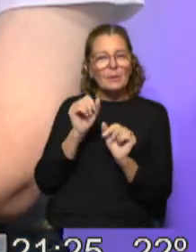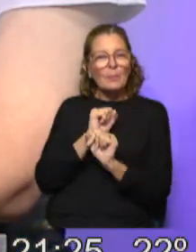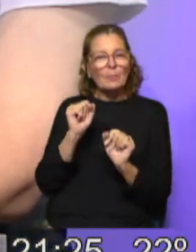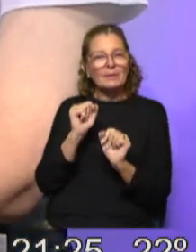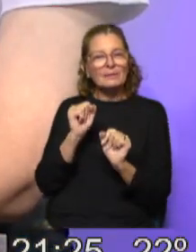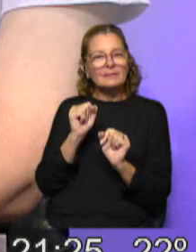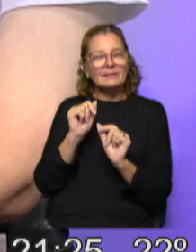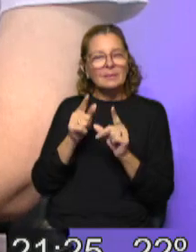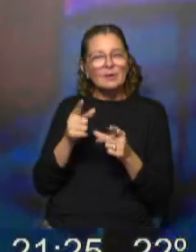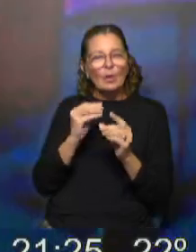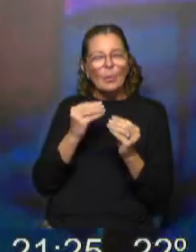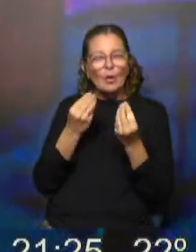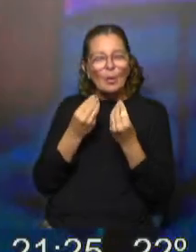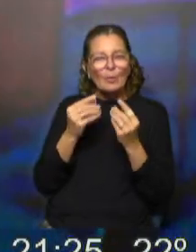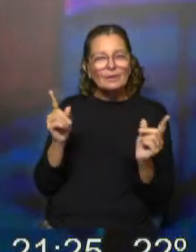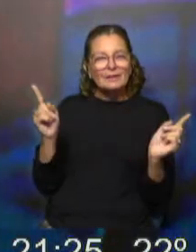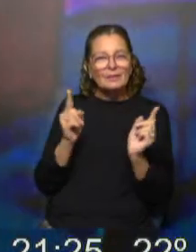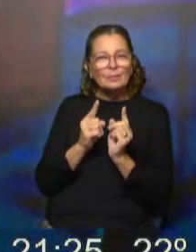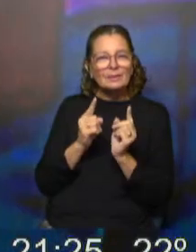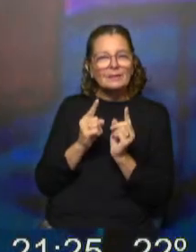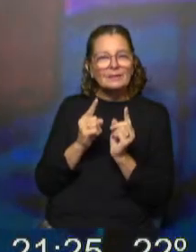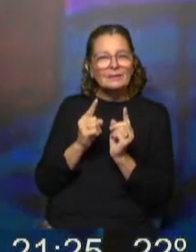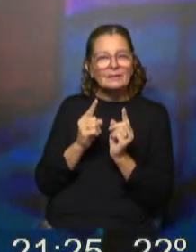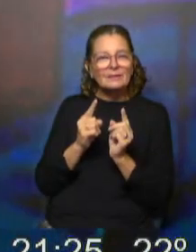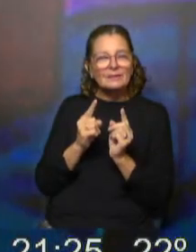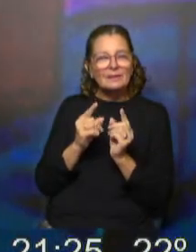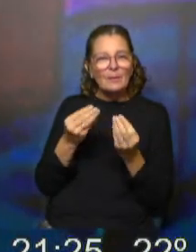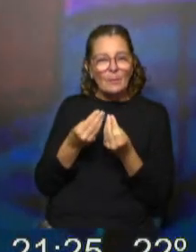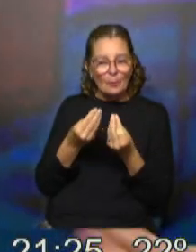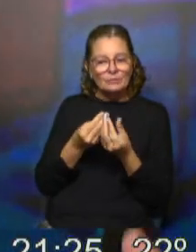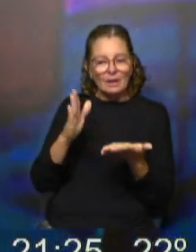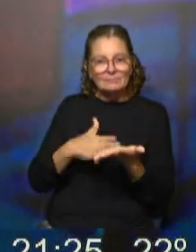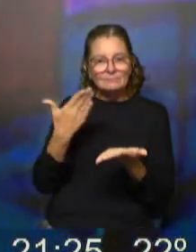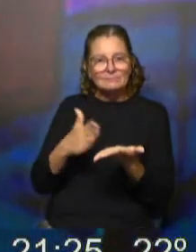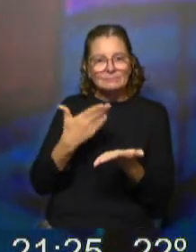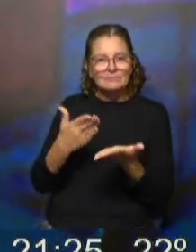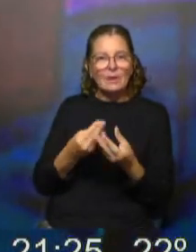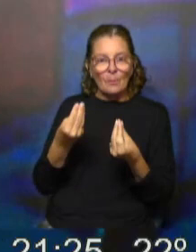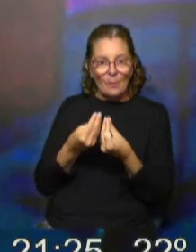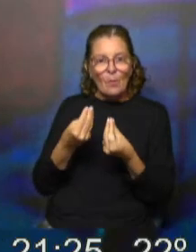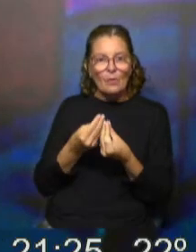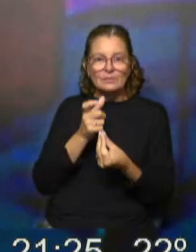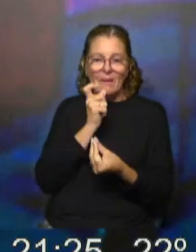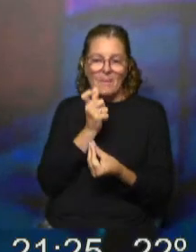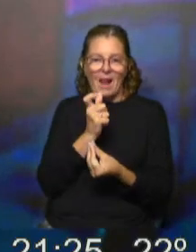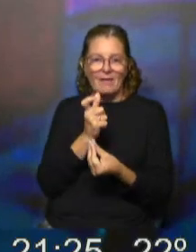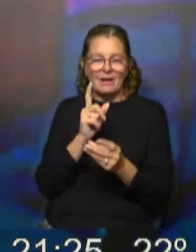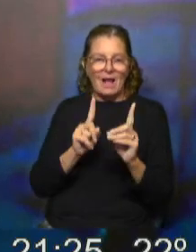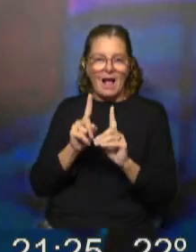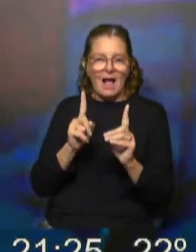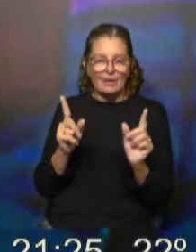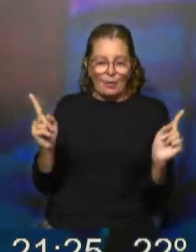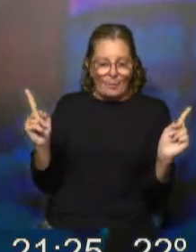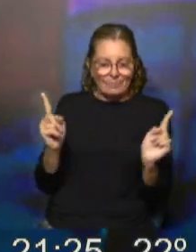también cómo resumís una novela de cientos de páginas. Y muchas palabras. Y muchas palabras a algo como mucho